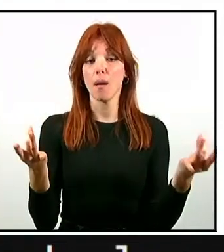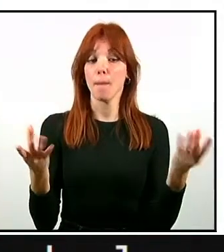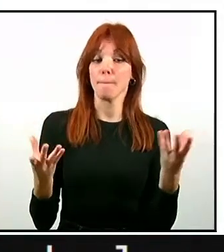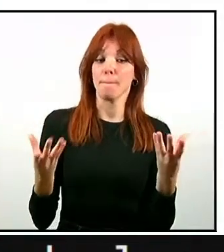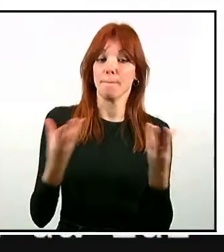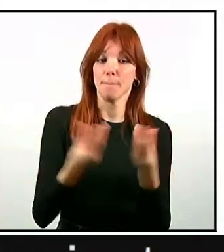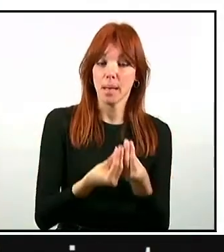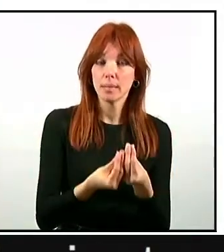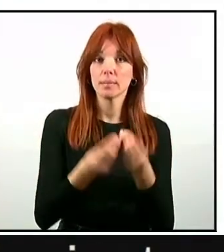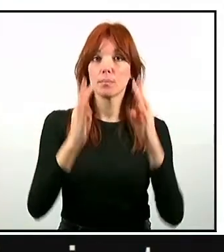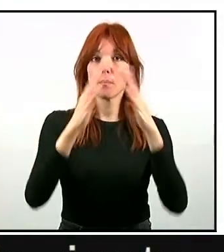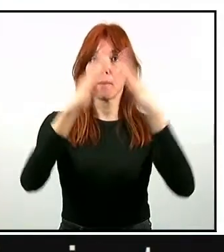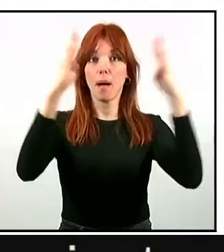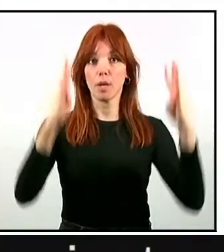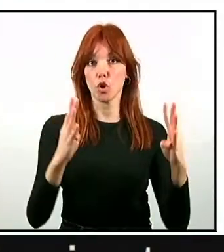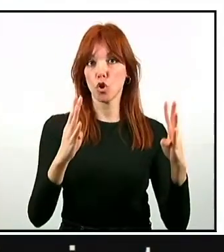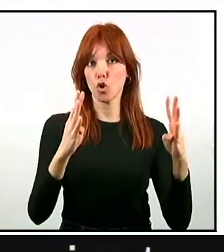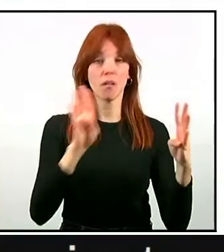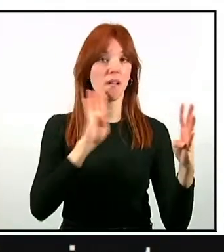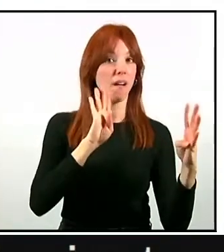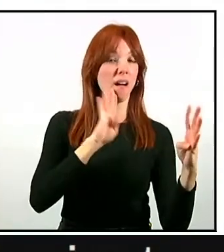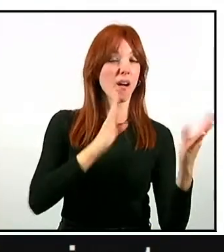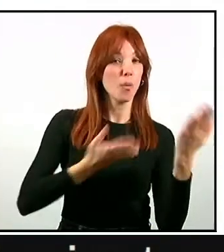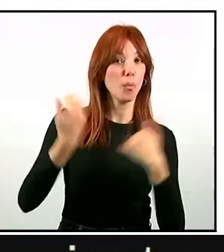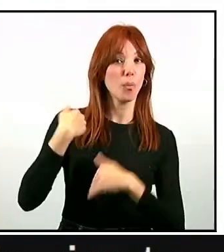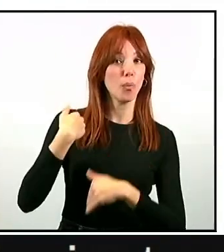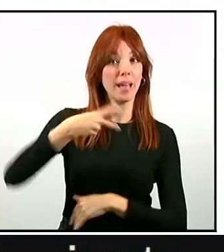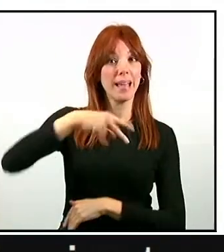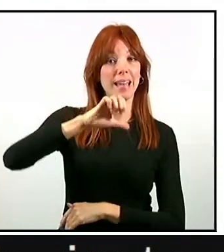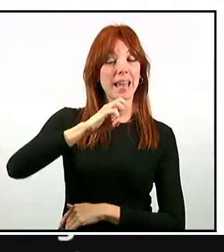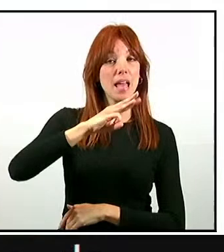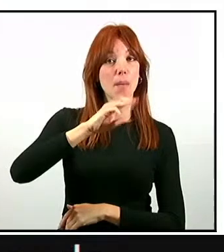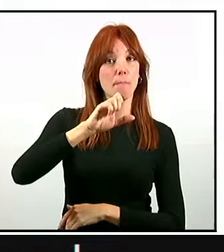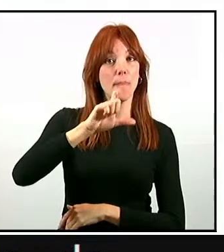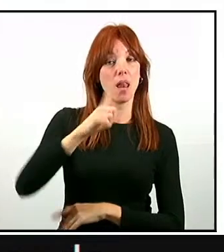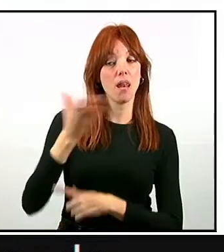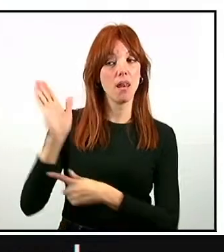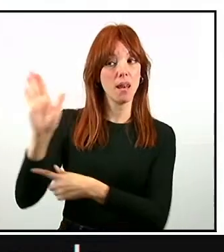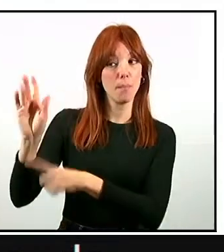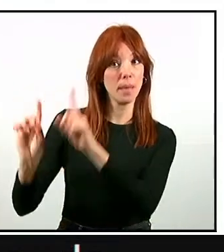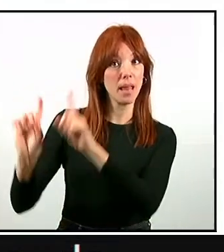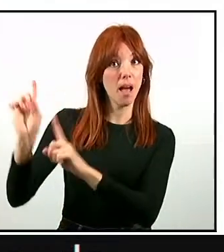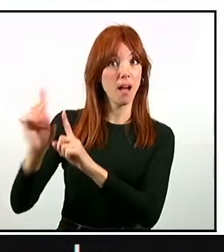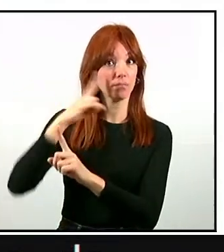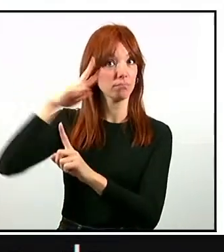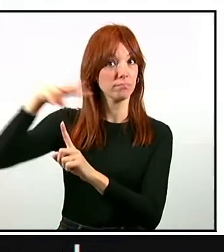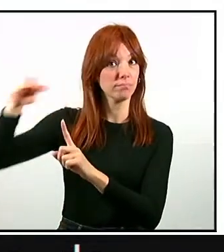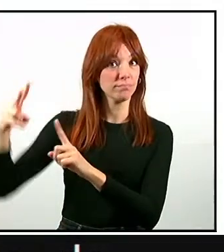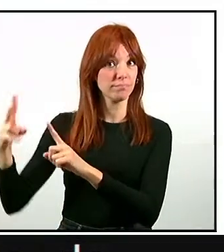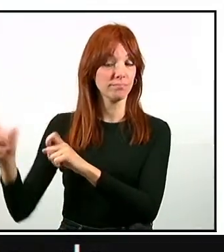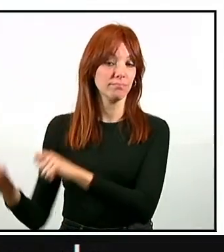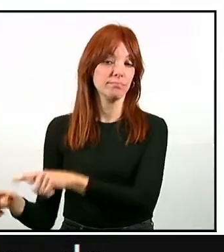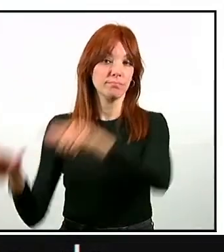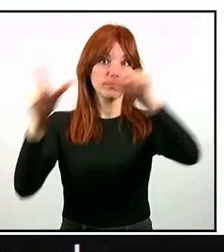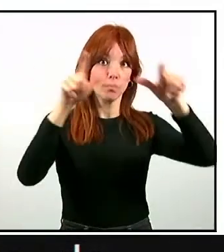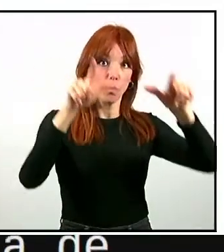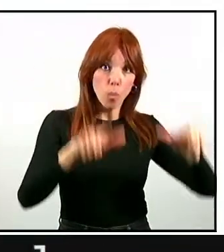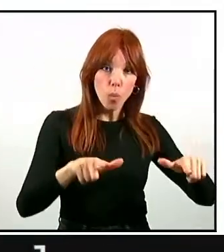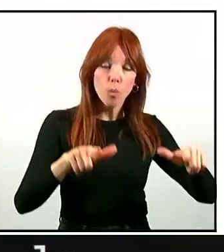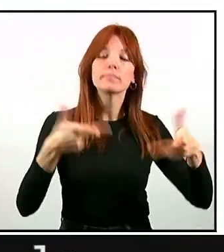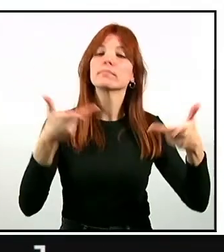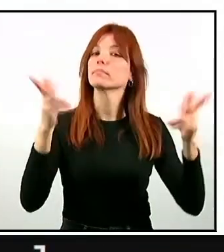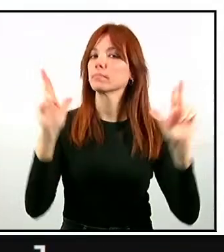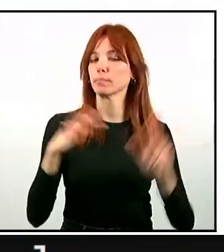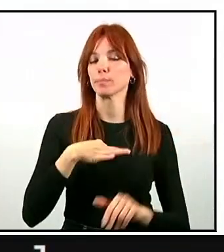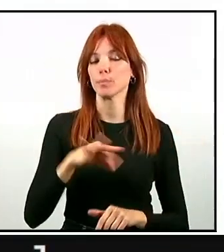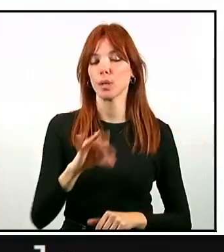junto al pabellón que en su día llevó Nepal a la exposición de Milán, se pueda instalar en la ciudad de